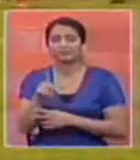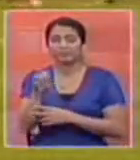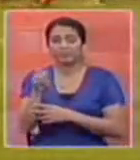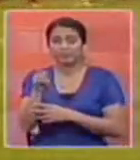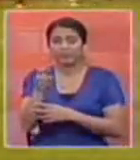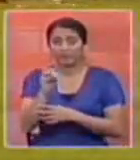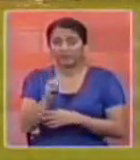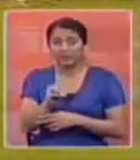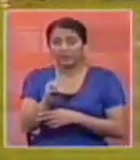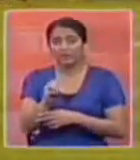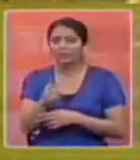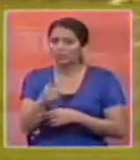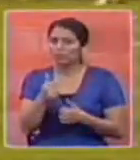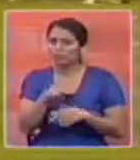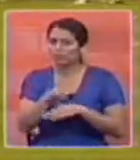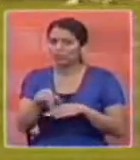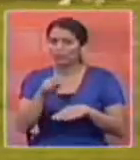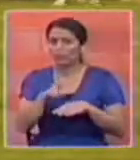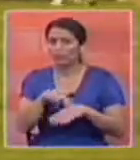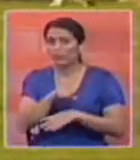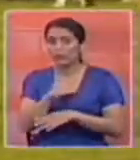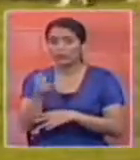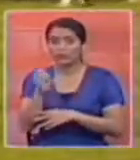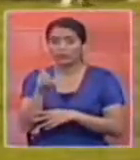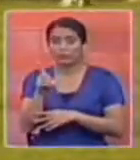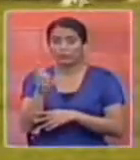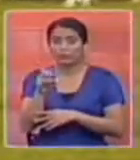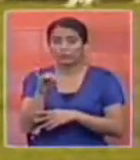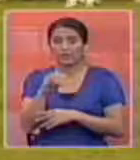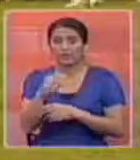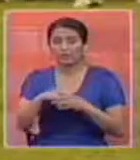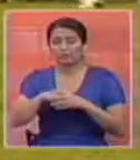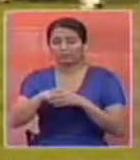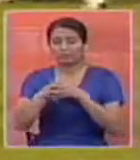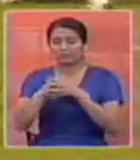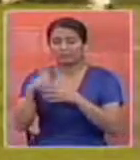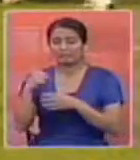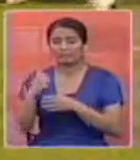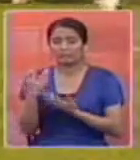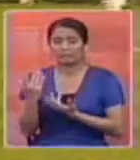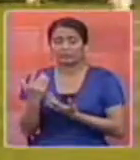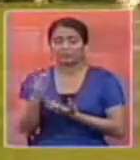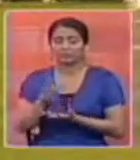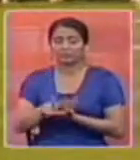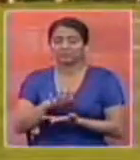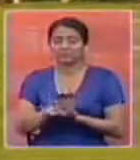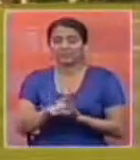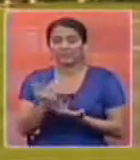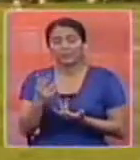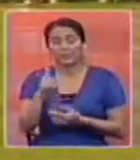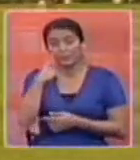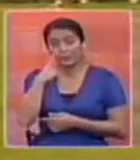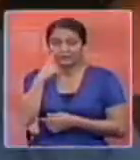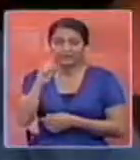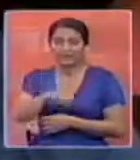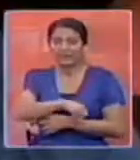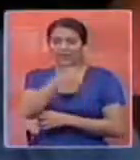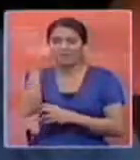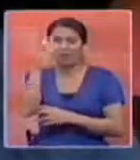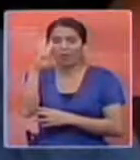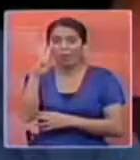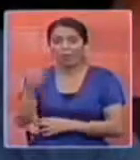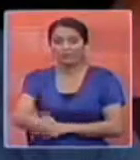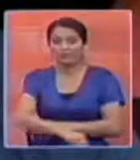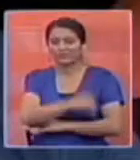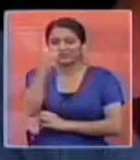normalidad, mientras que Denis Estracualursi continúa en rehabilitación por un problema muscular. Ante los orenses, esperan lograr su cuarta victoria consecutiva. No, bueno, puede